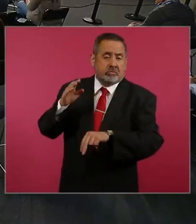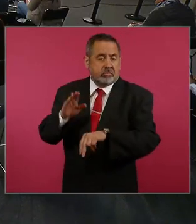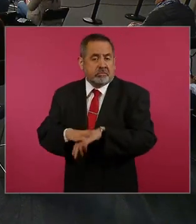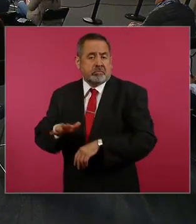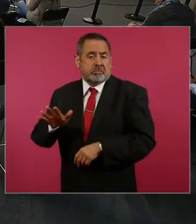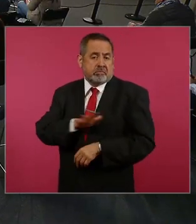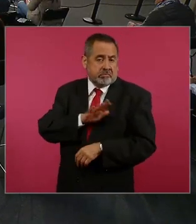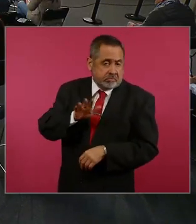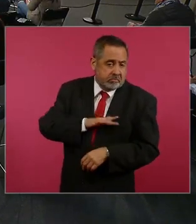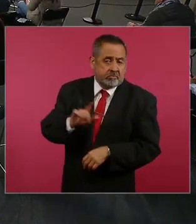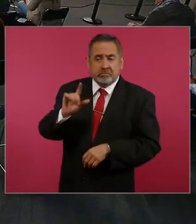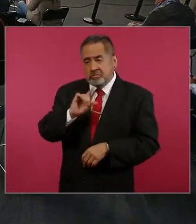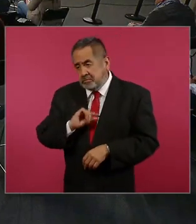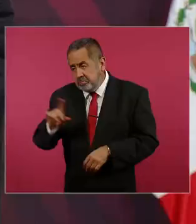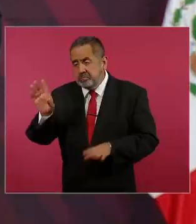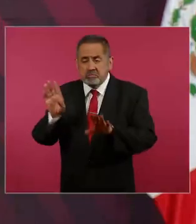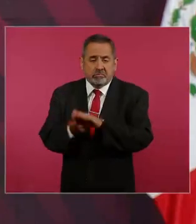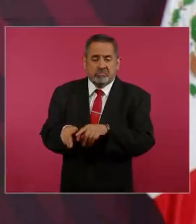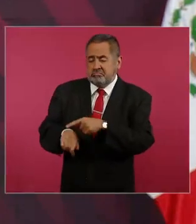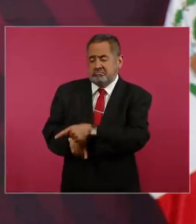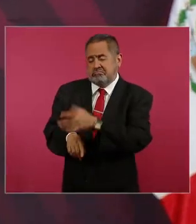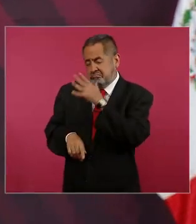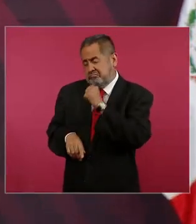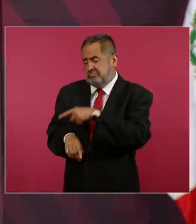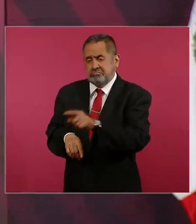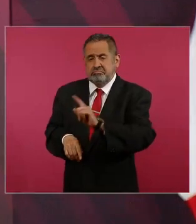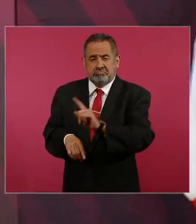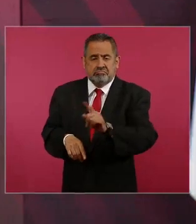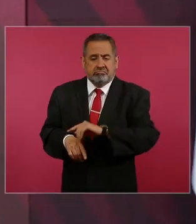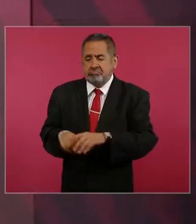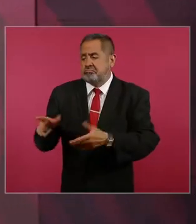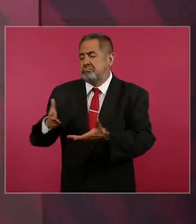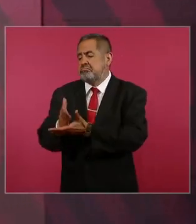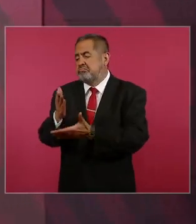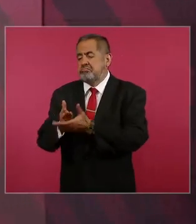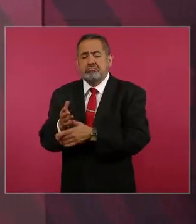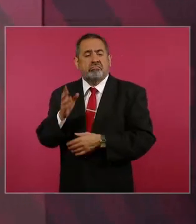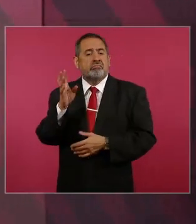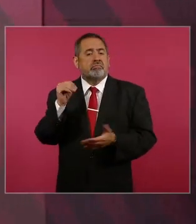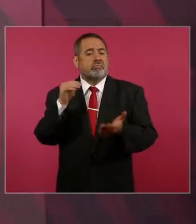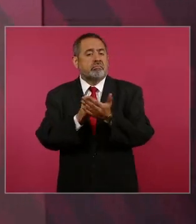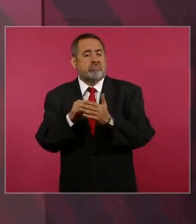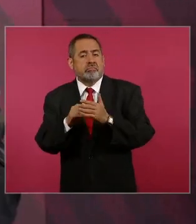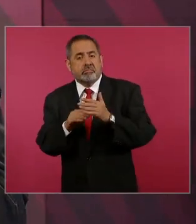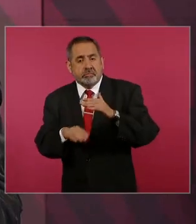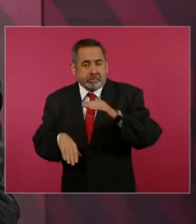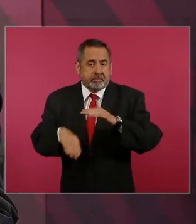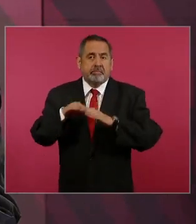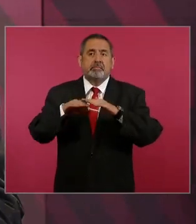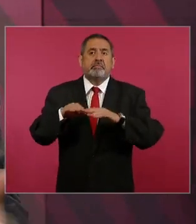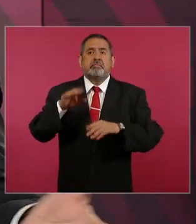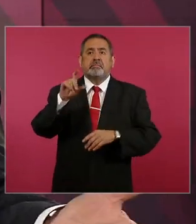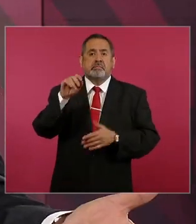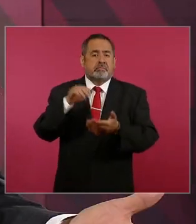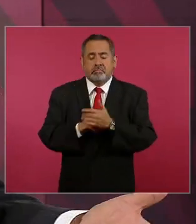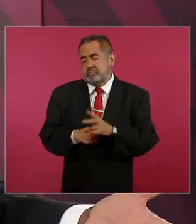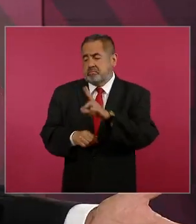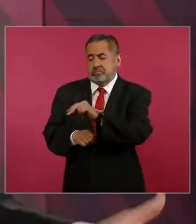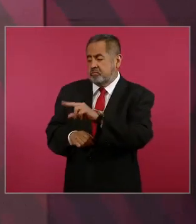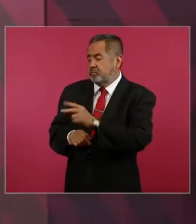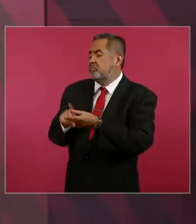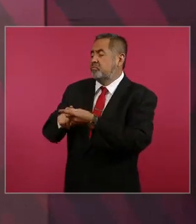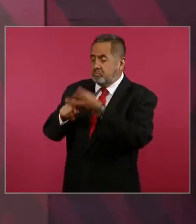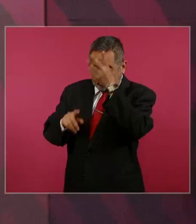y que cómo íbamos a pasar de nueve mil a veinte mil dónde se iban a